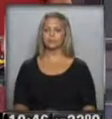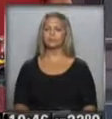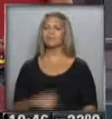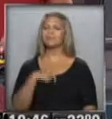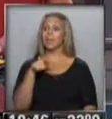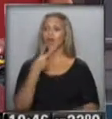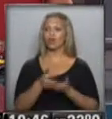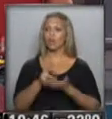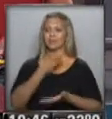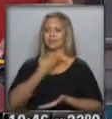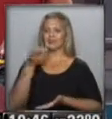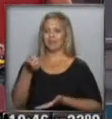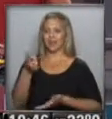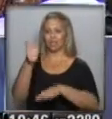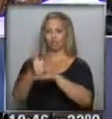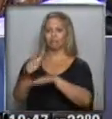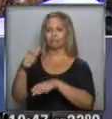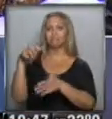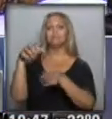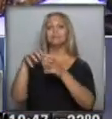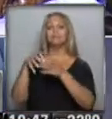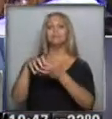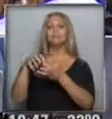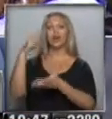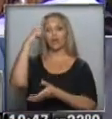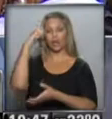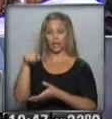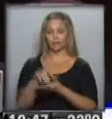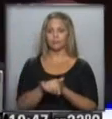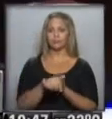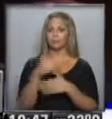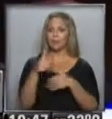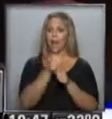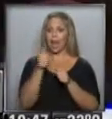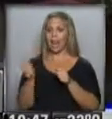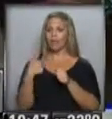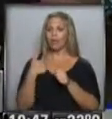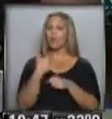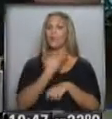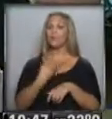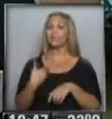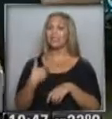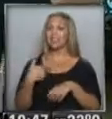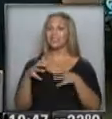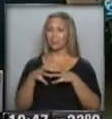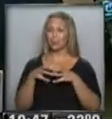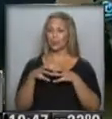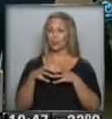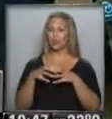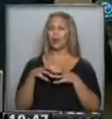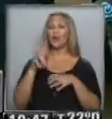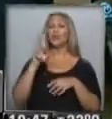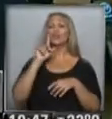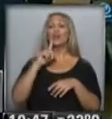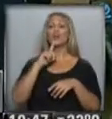Volvemos a Congreso. Fernando Alonso, adelante. Muy bien, gracias Pablo. Rápidamente al lado mío el presidente del Bloque de Diputados del Frente para la Victoria, Agustín Rossi.